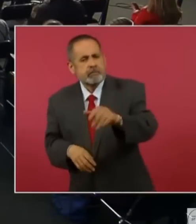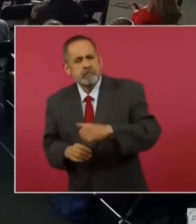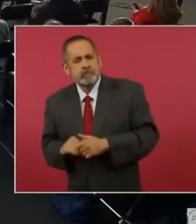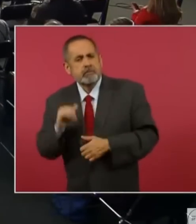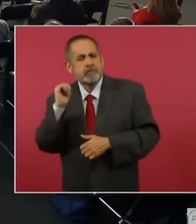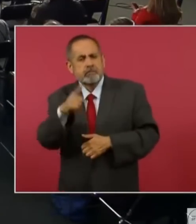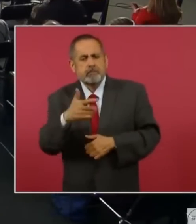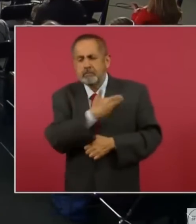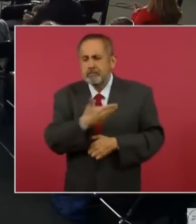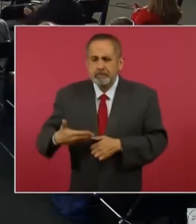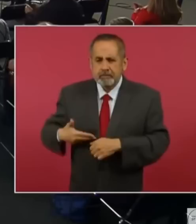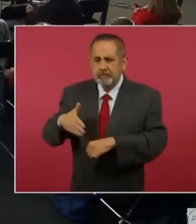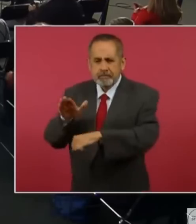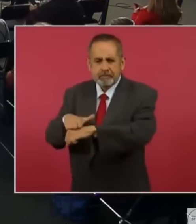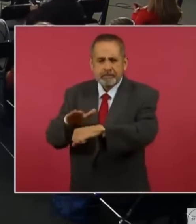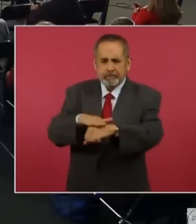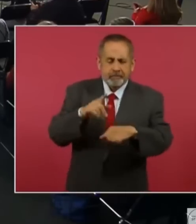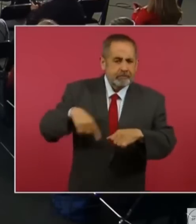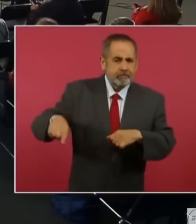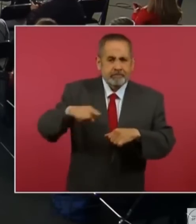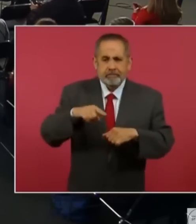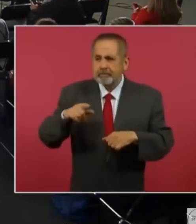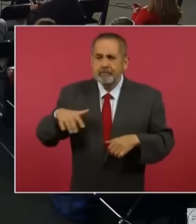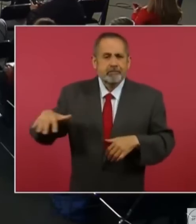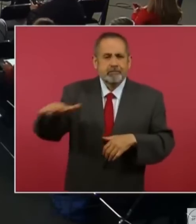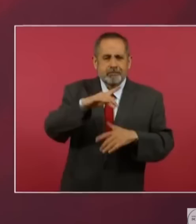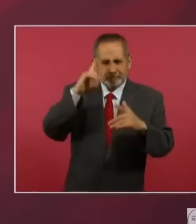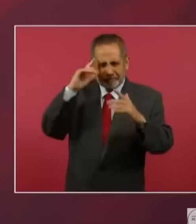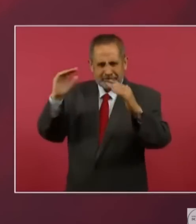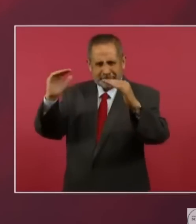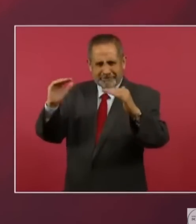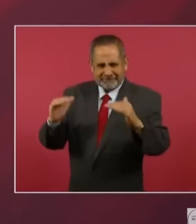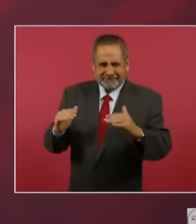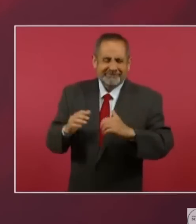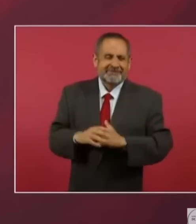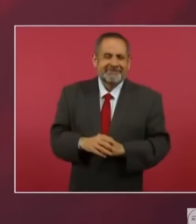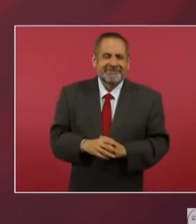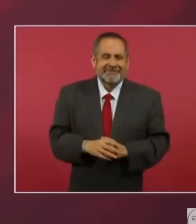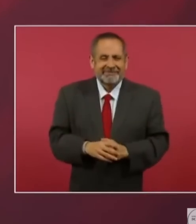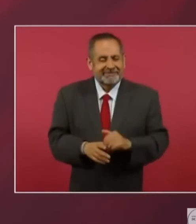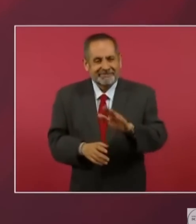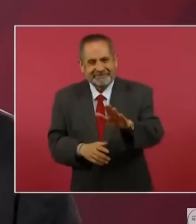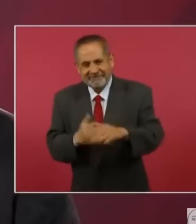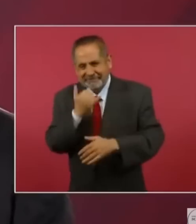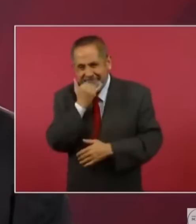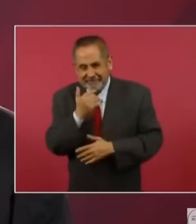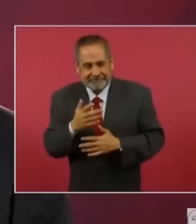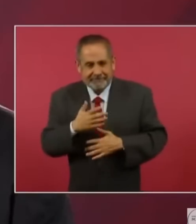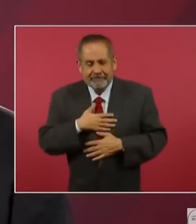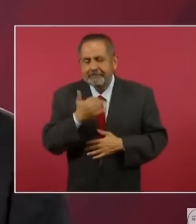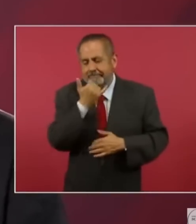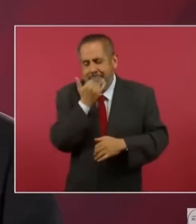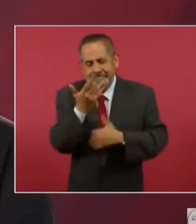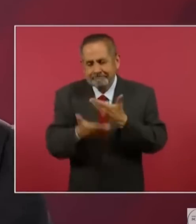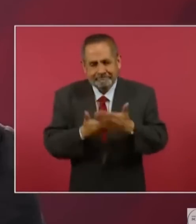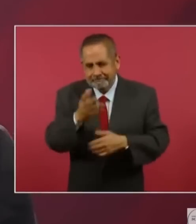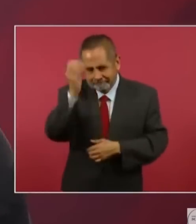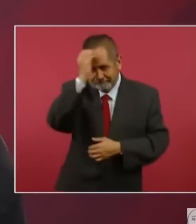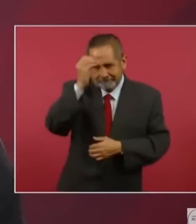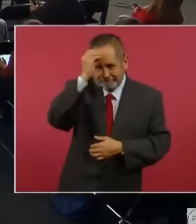atención del presidente para que se le bajen dos, tres rayitas al golpe? Permítame, permítame que yo no opine sobre esos temas.